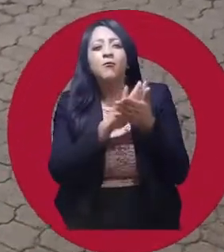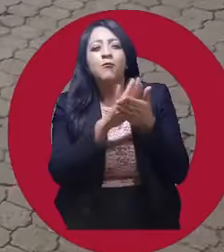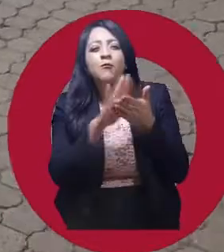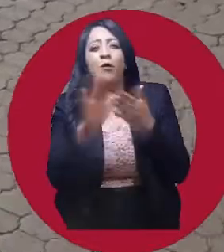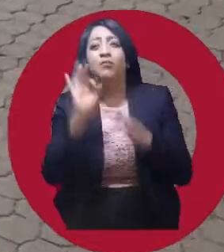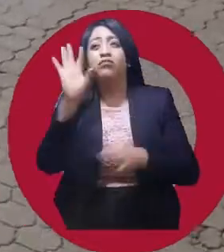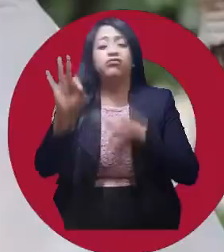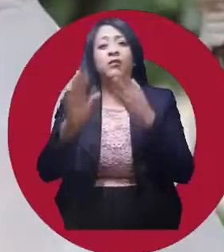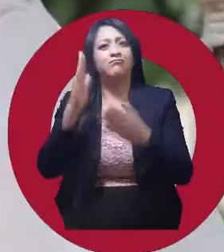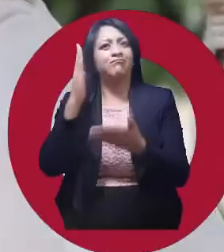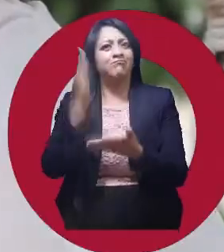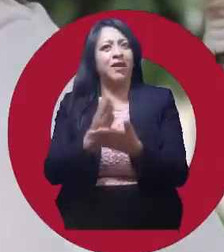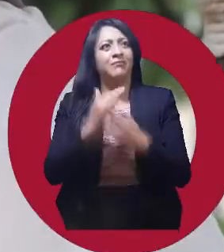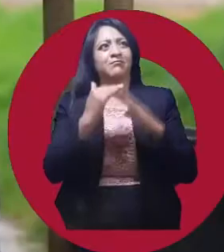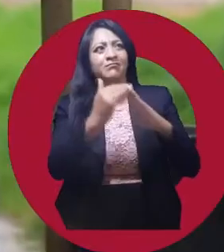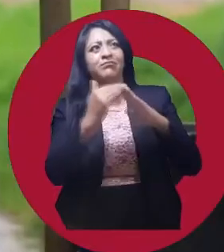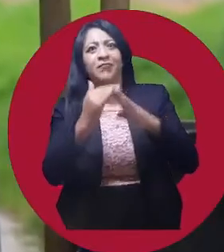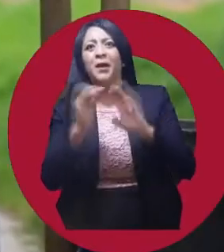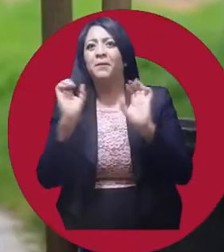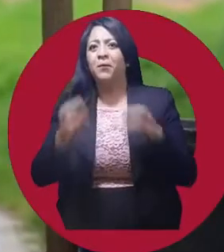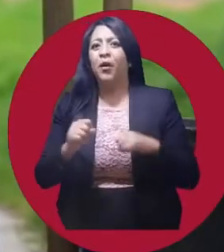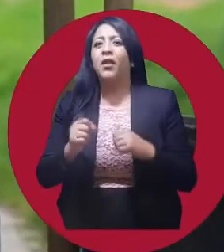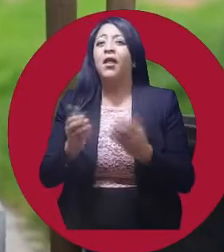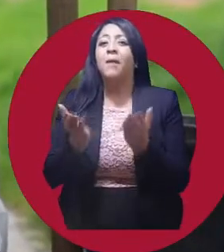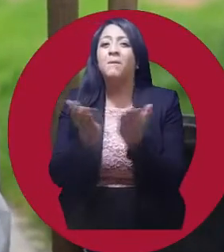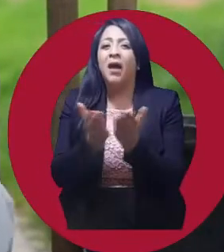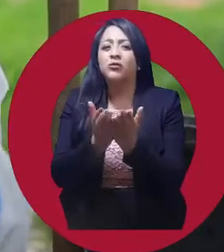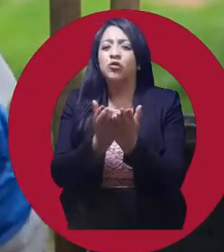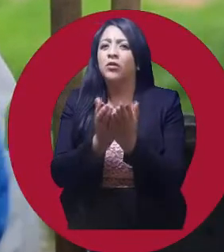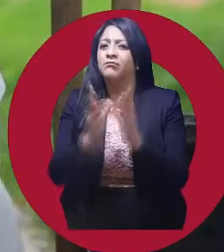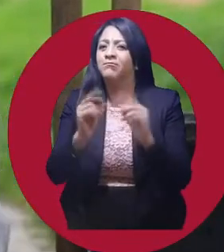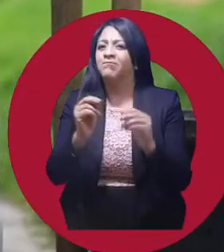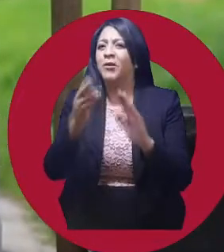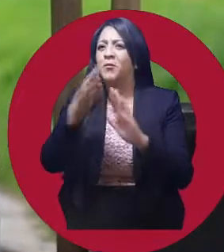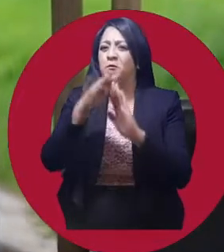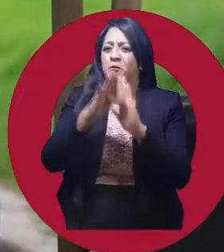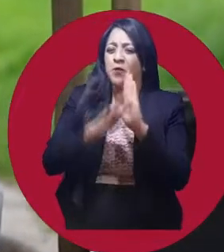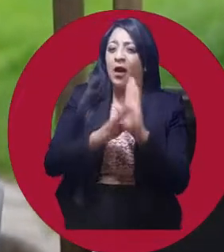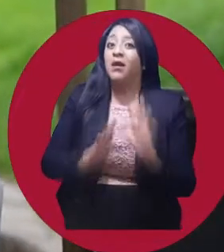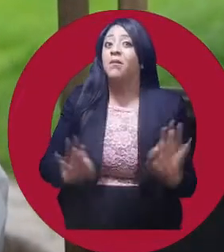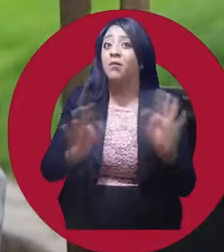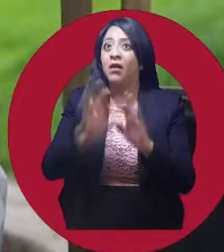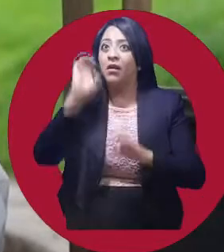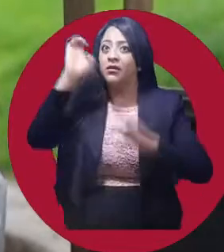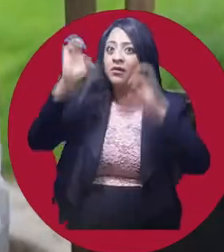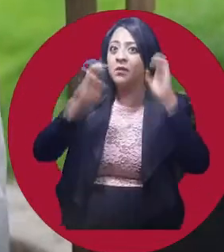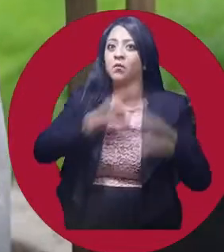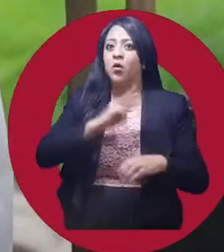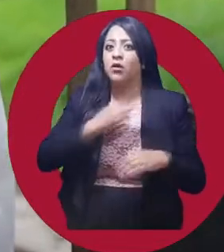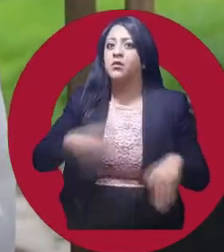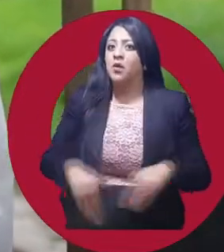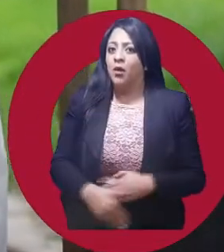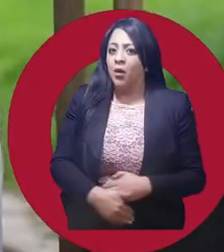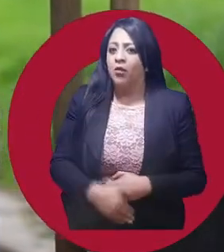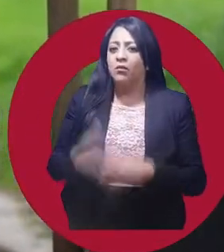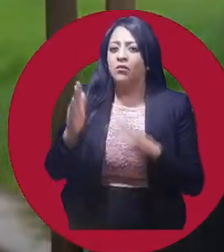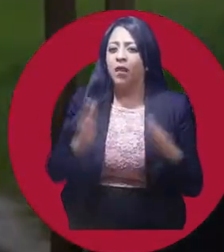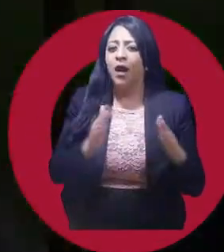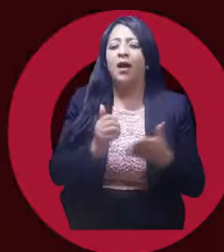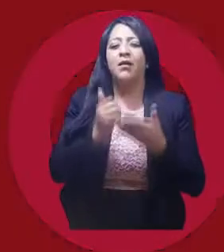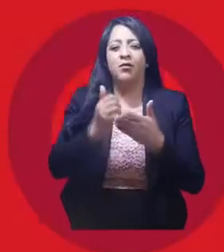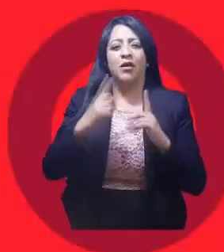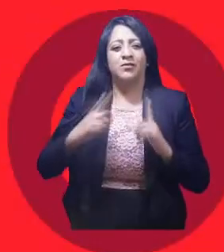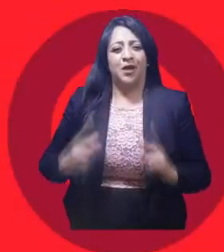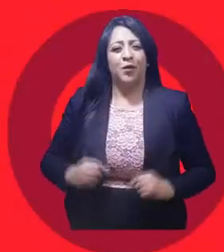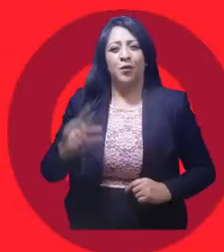de infecciones. Los espacios públicos sin basura forman parte de una estrategia integral municipal para reducir problemas de salud en los otavaleños.